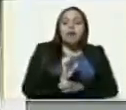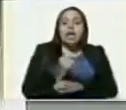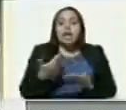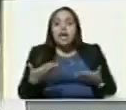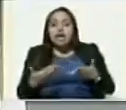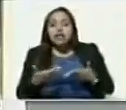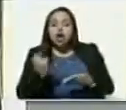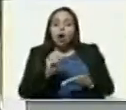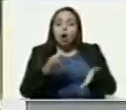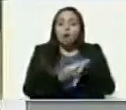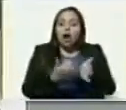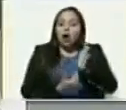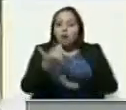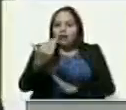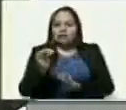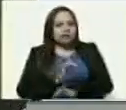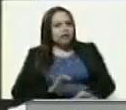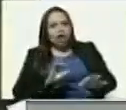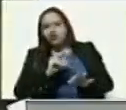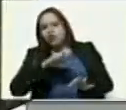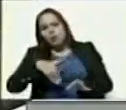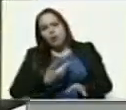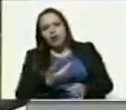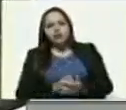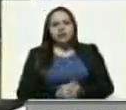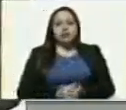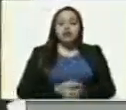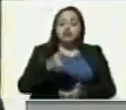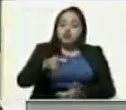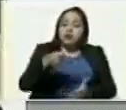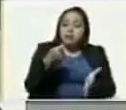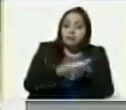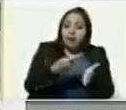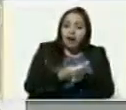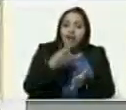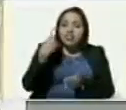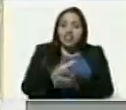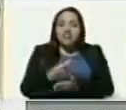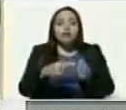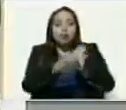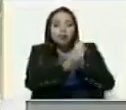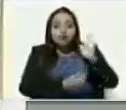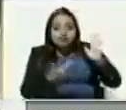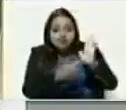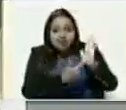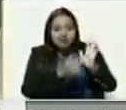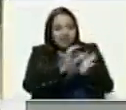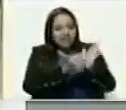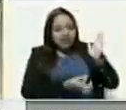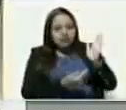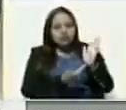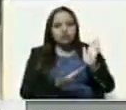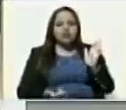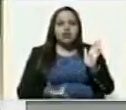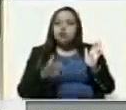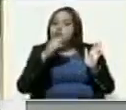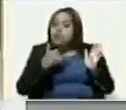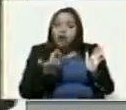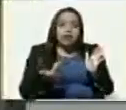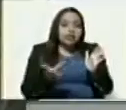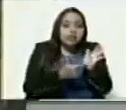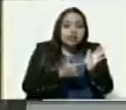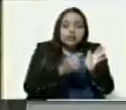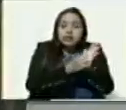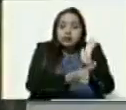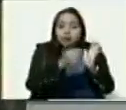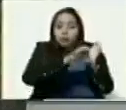inflacionario en ninguna circunstancia. Para usted cancelarlo, tiene que estar reflejado en la factura. Si no está reflejado, no tiene por qué cancelarlo. Y